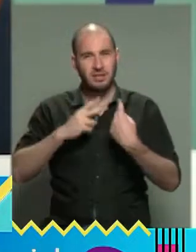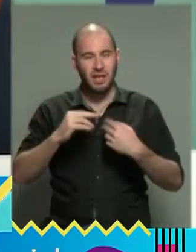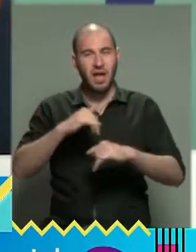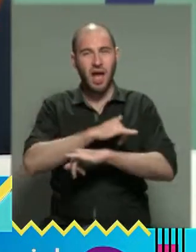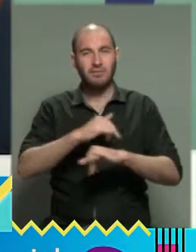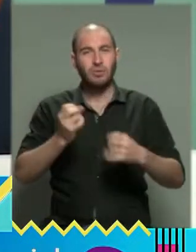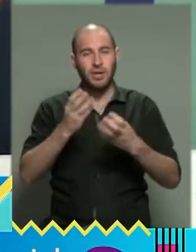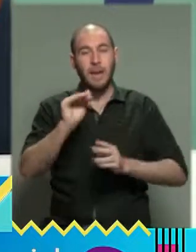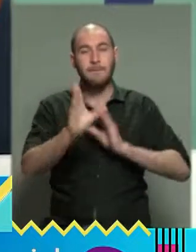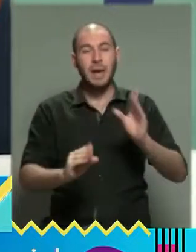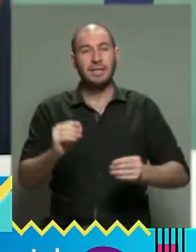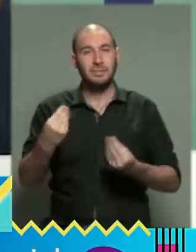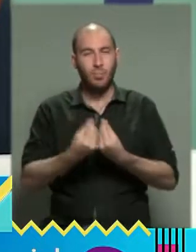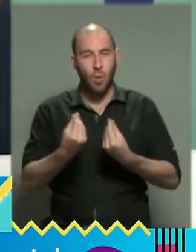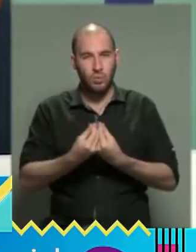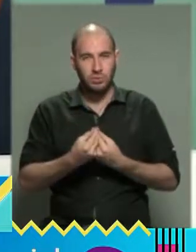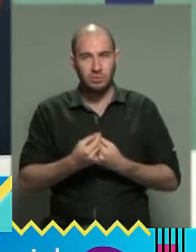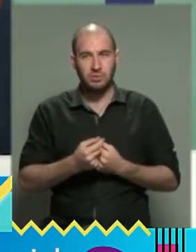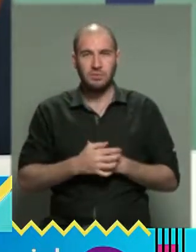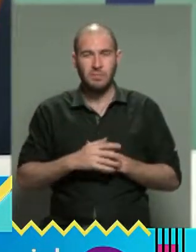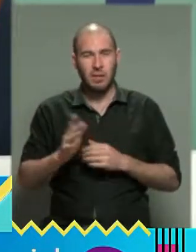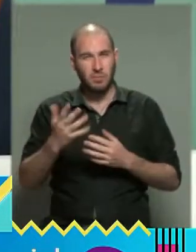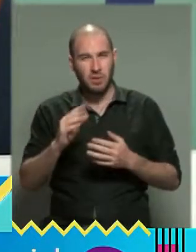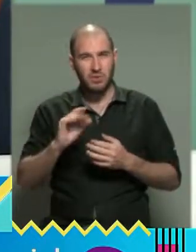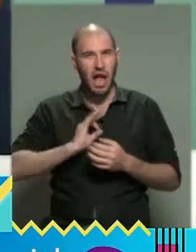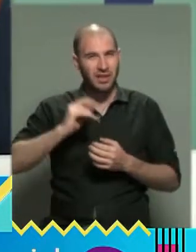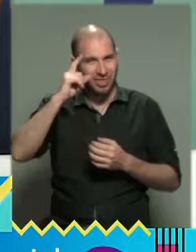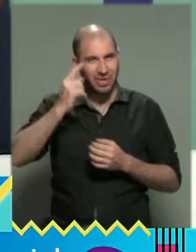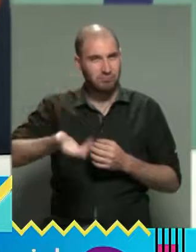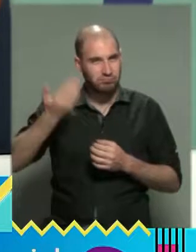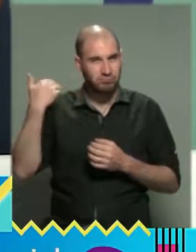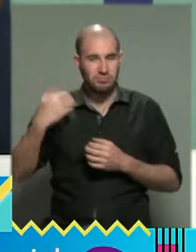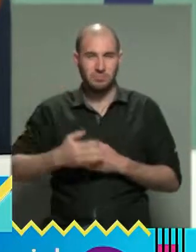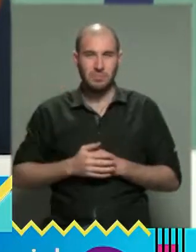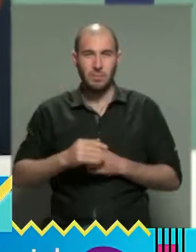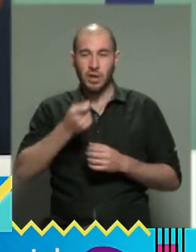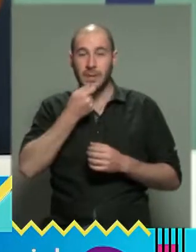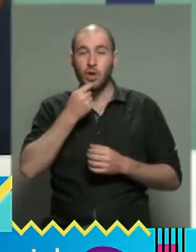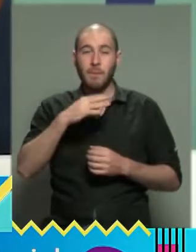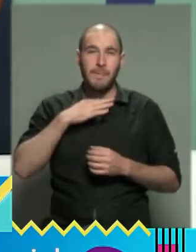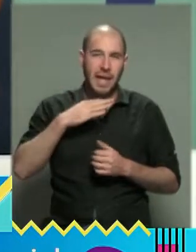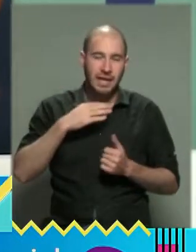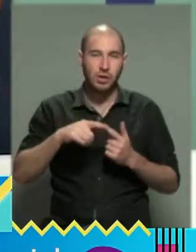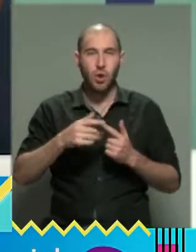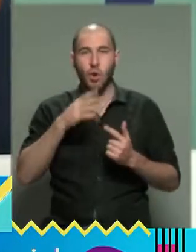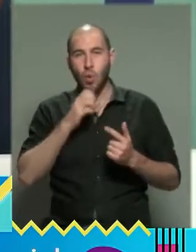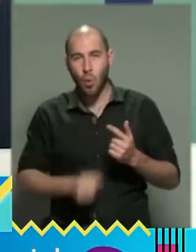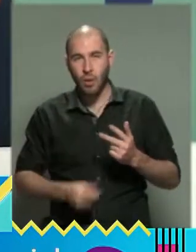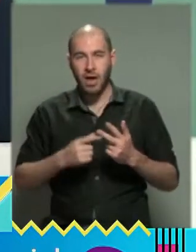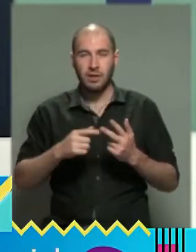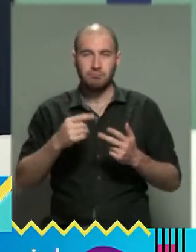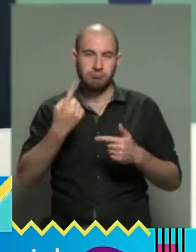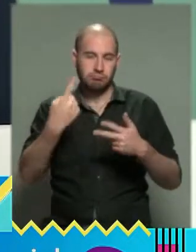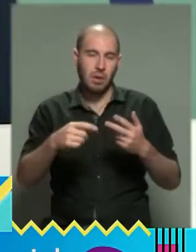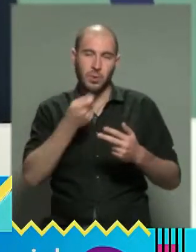porque muchos países desde hace 10 años atrás, como México, como Cuba, por dar